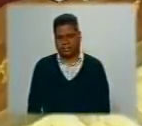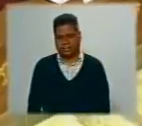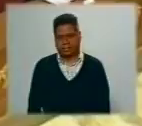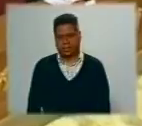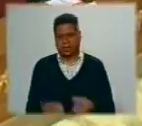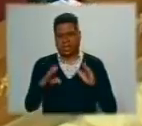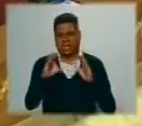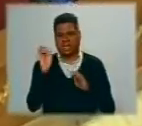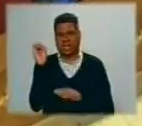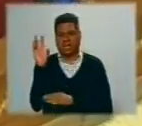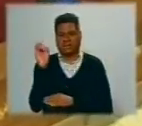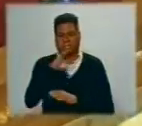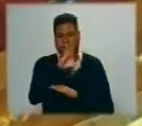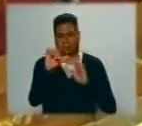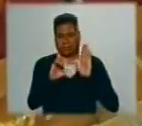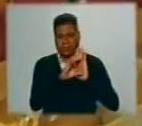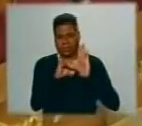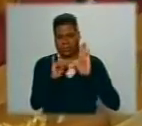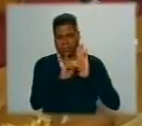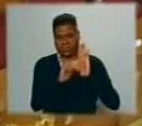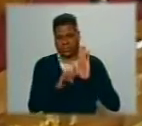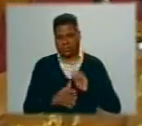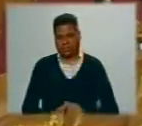Nacional Constituyente,